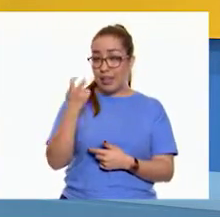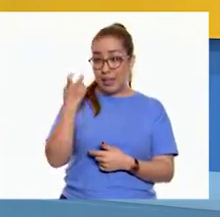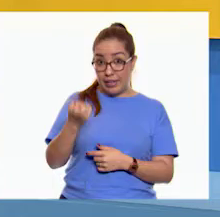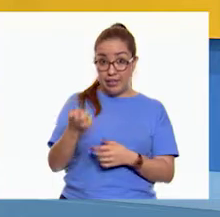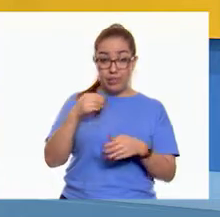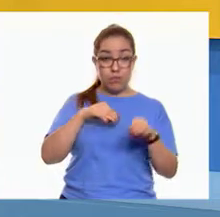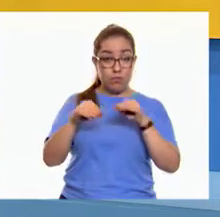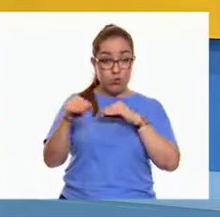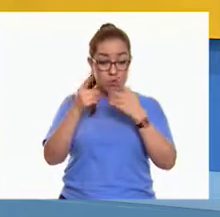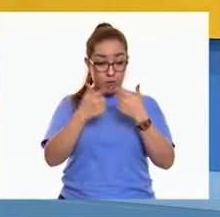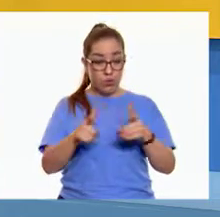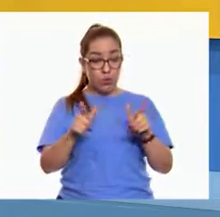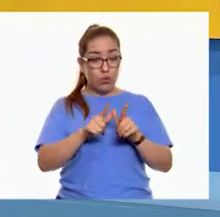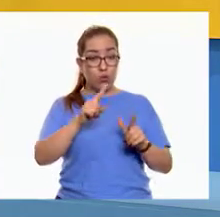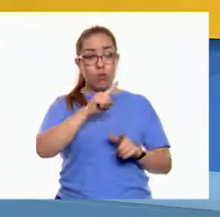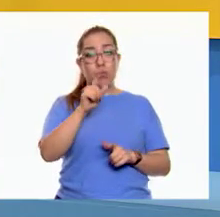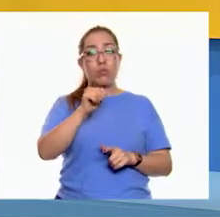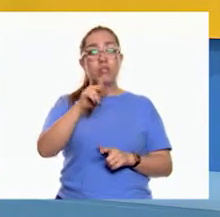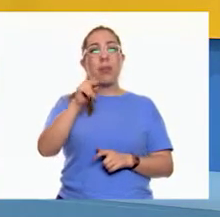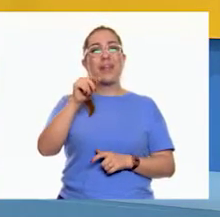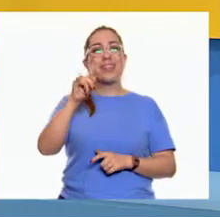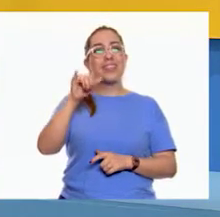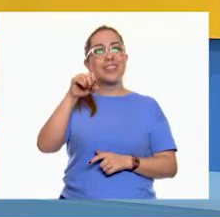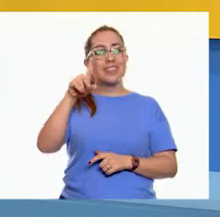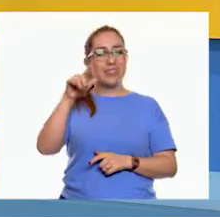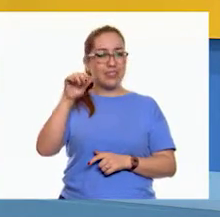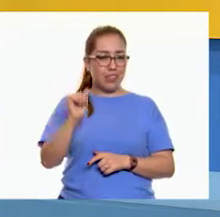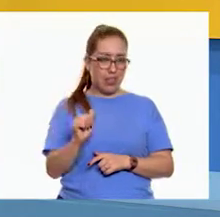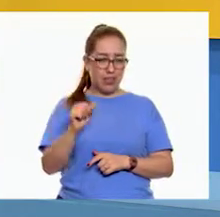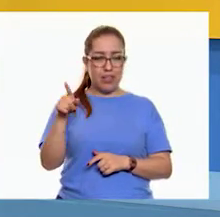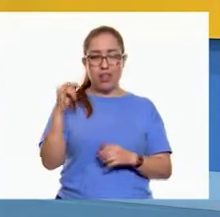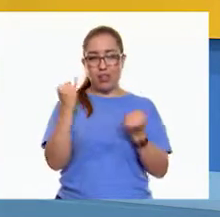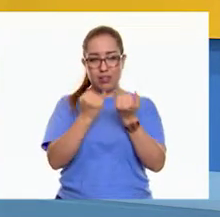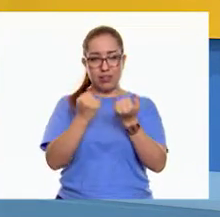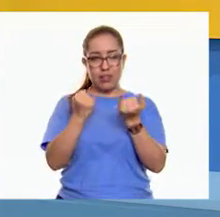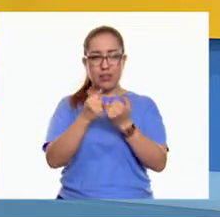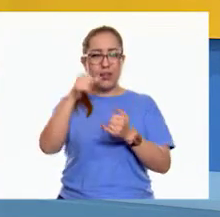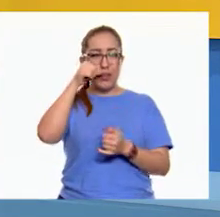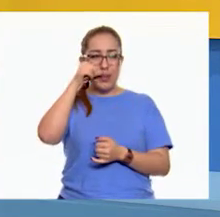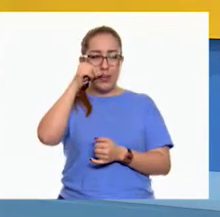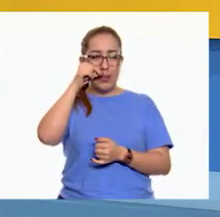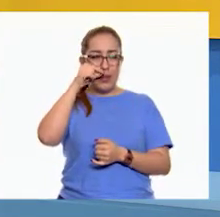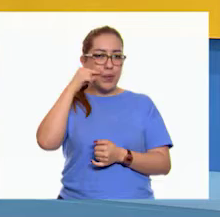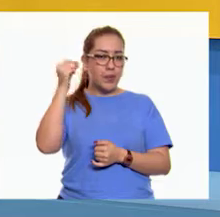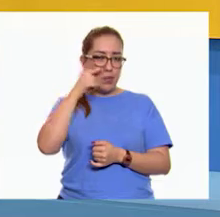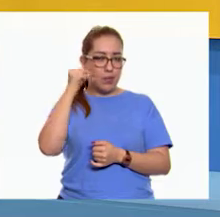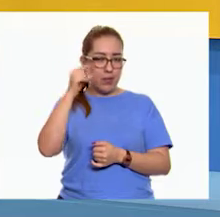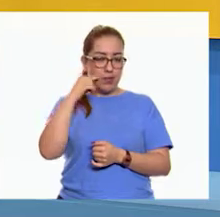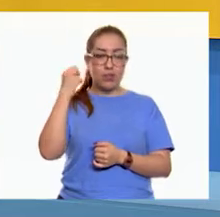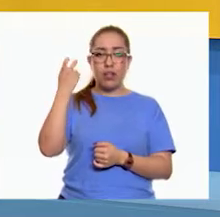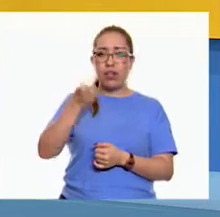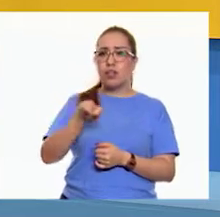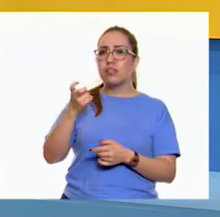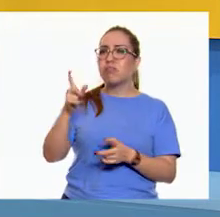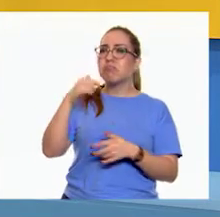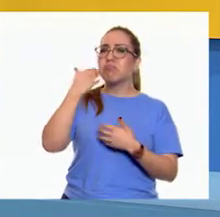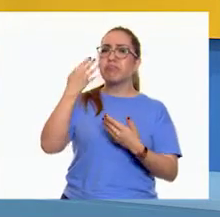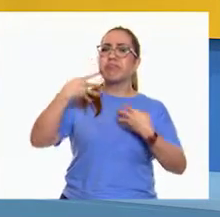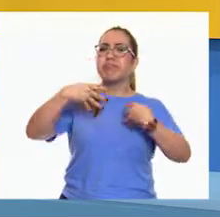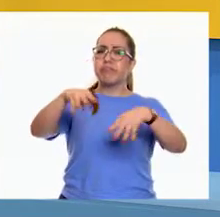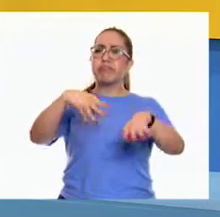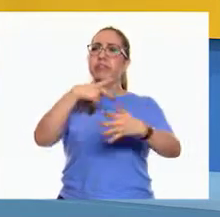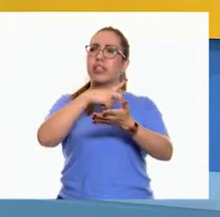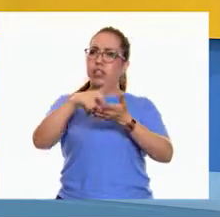buscó una transformación radical del país y el reconocimiento de los derechos de las comunidades indígenas, como el derecho al trabajo, el derecho a